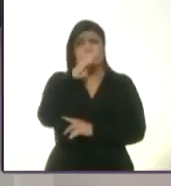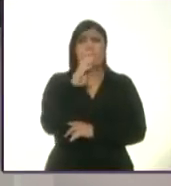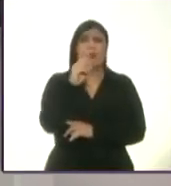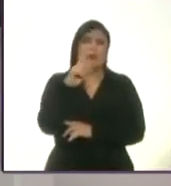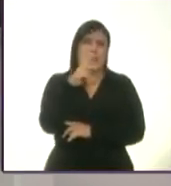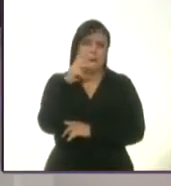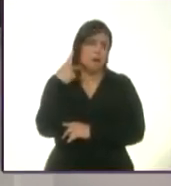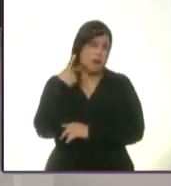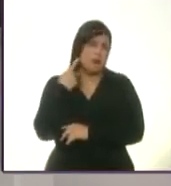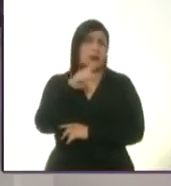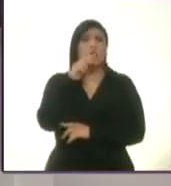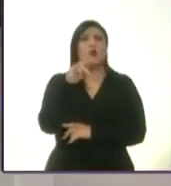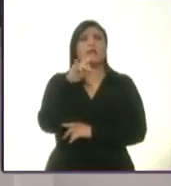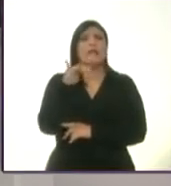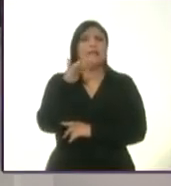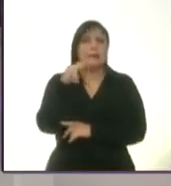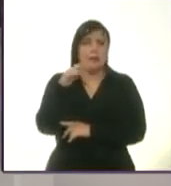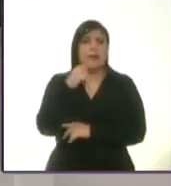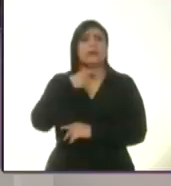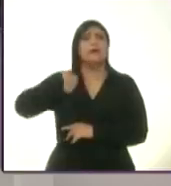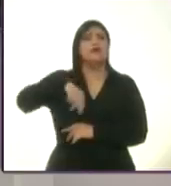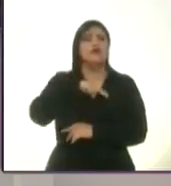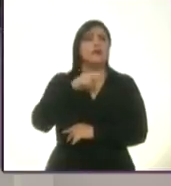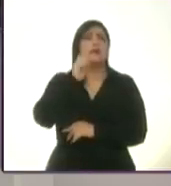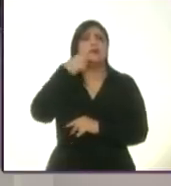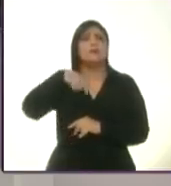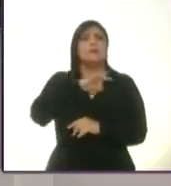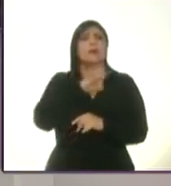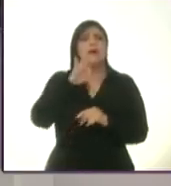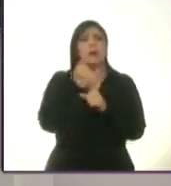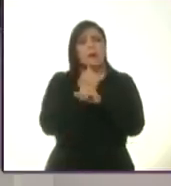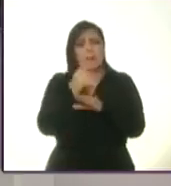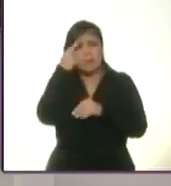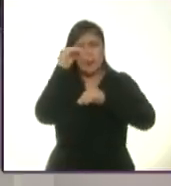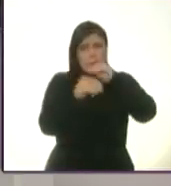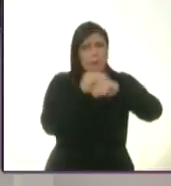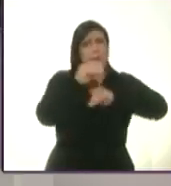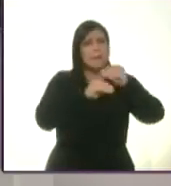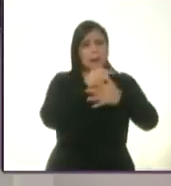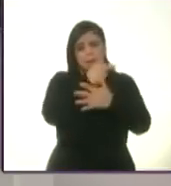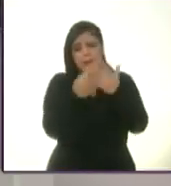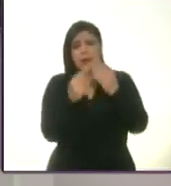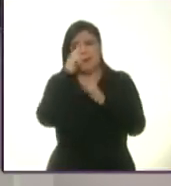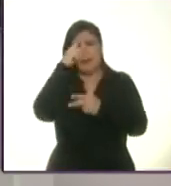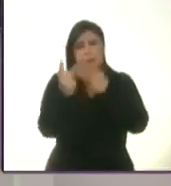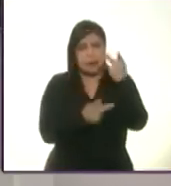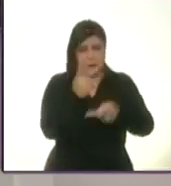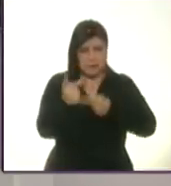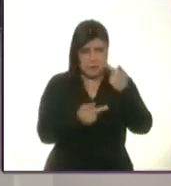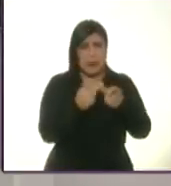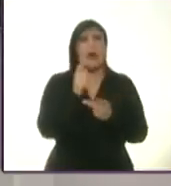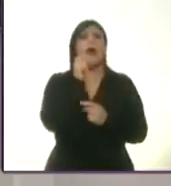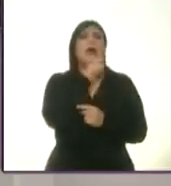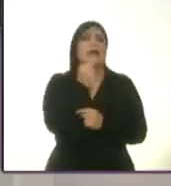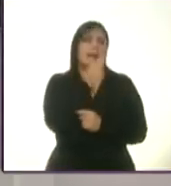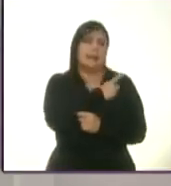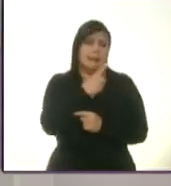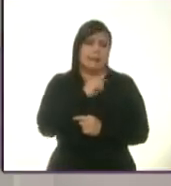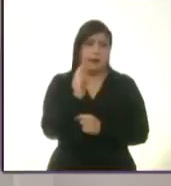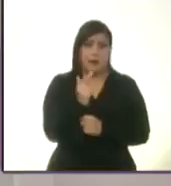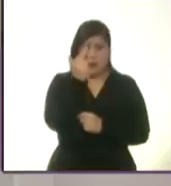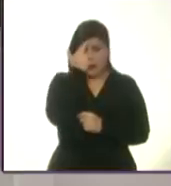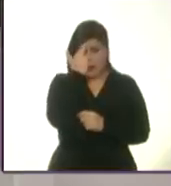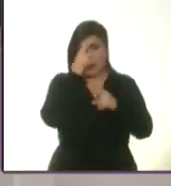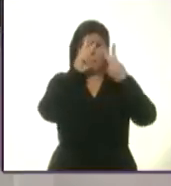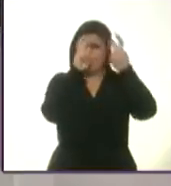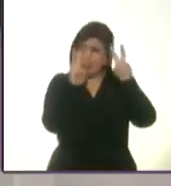ruta cívica y nosotras la información proporcionada para la elaboración de las preguntas también es necesario recordar que tanto los